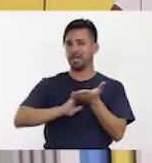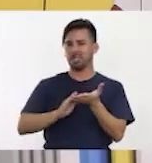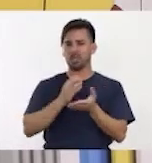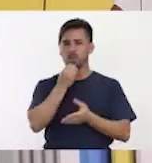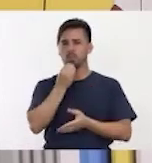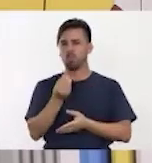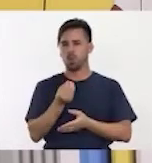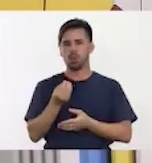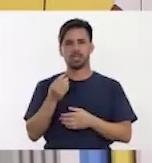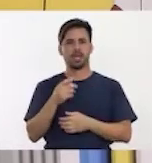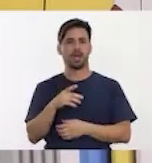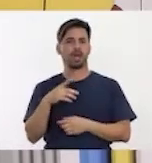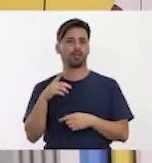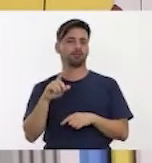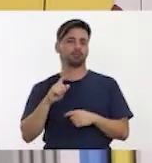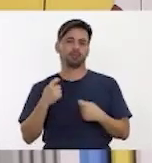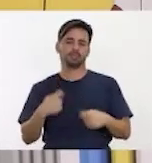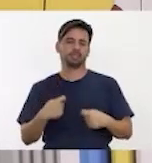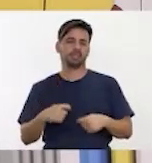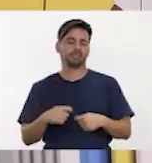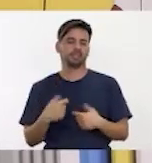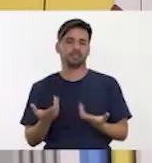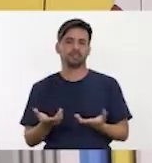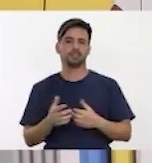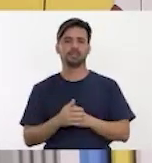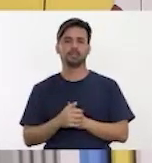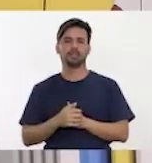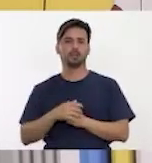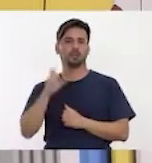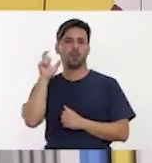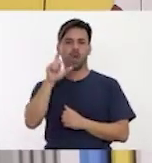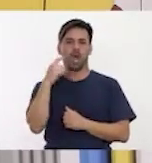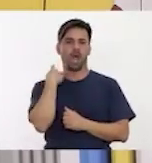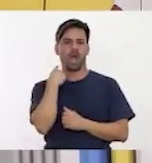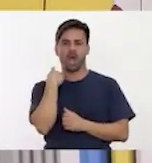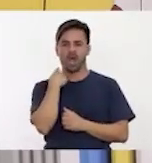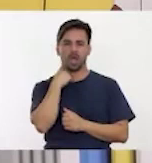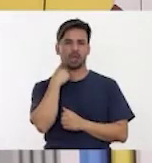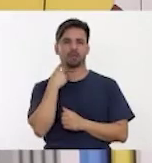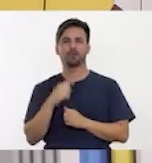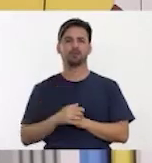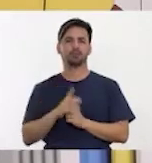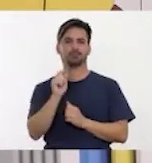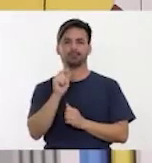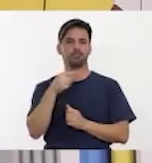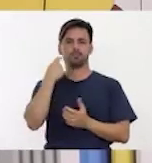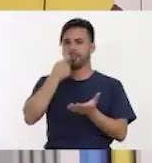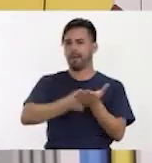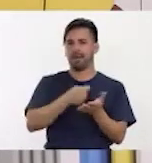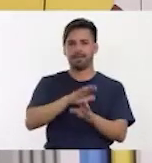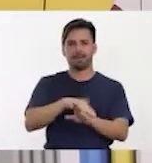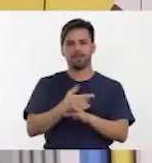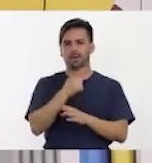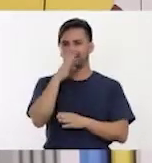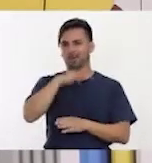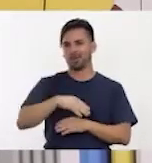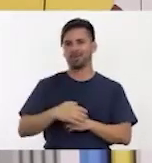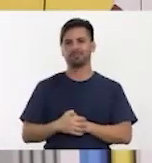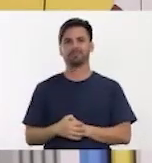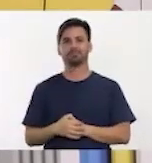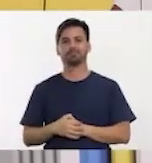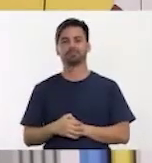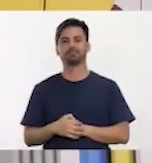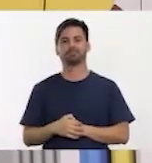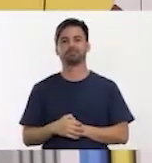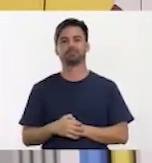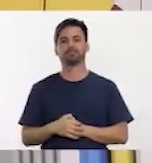hipotecar el nacimiento de una república que estaba en crisis como consecuencia de la guerra. Por otra